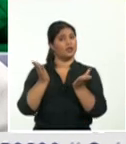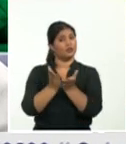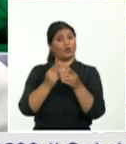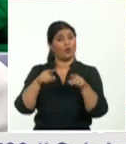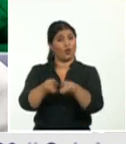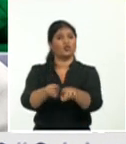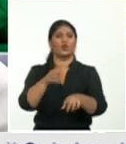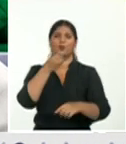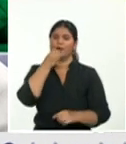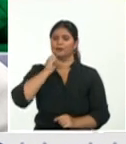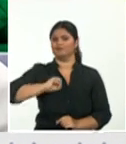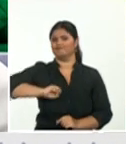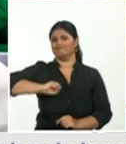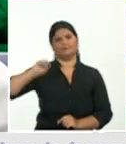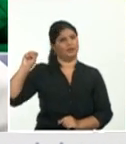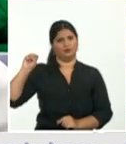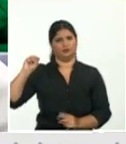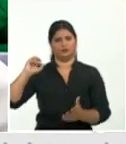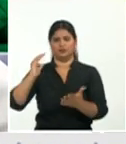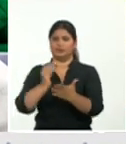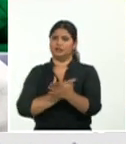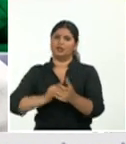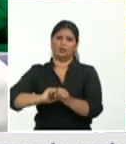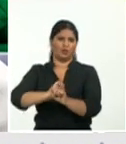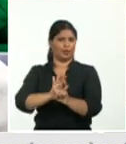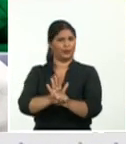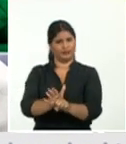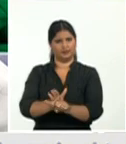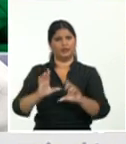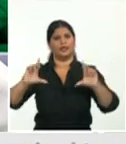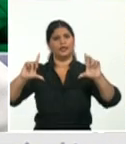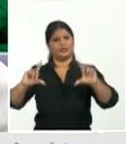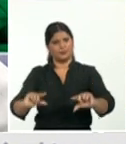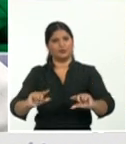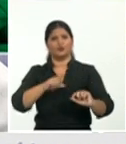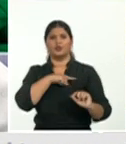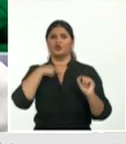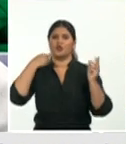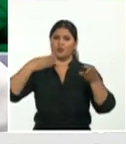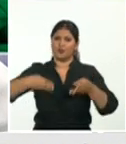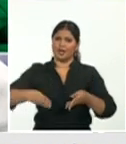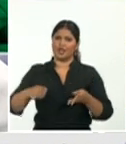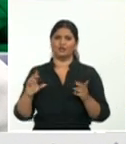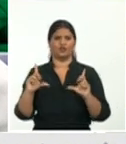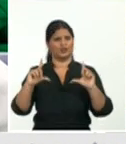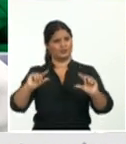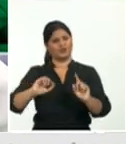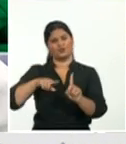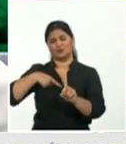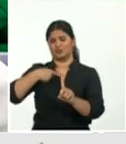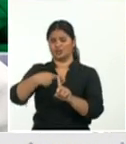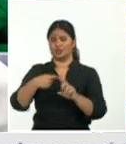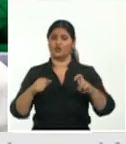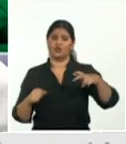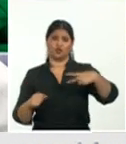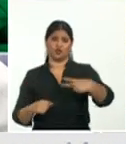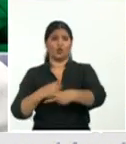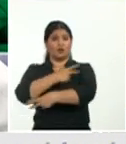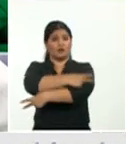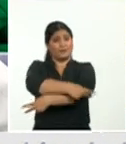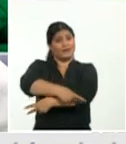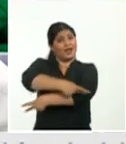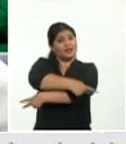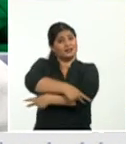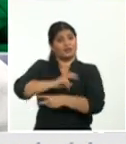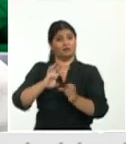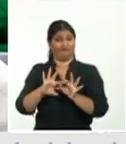situación extremadamente compleja y con Brasil y la India a la cabeza entre el número de